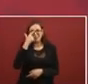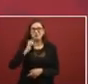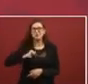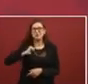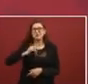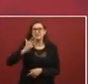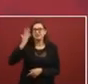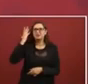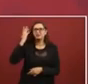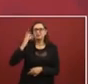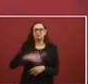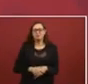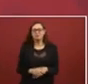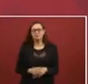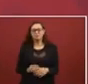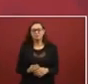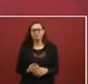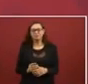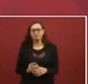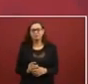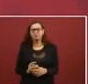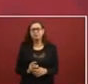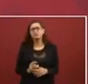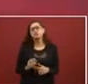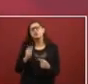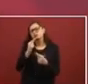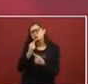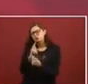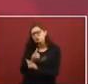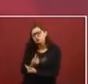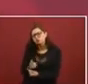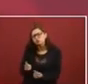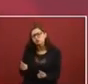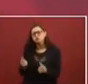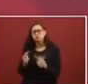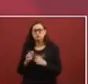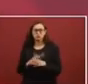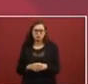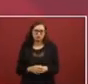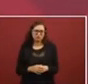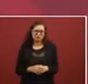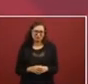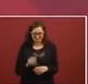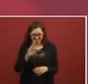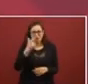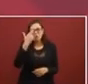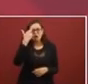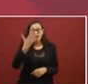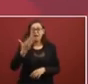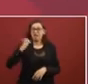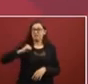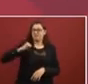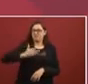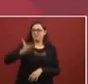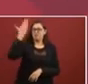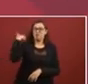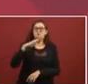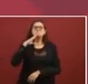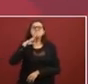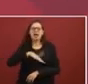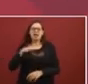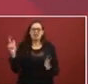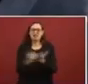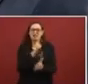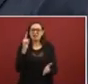cuando decían, ¿y los niños? Cuando la reforma educativa, o la mal llamada